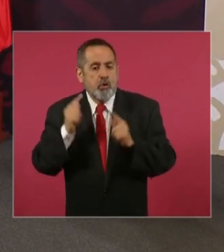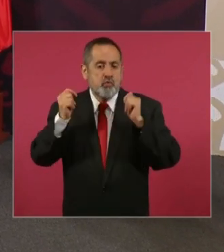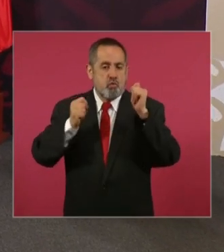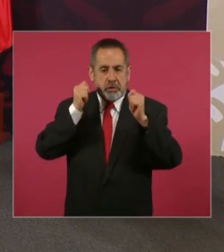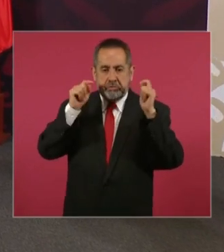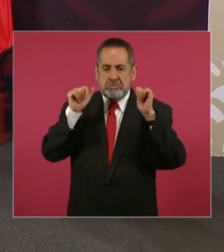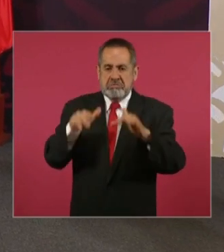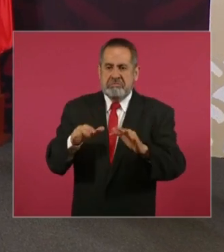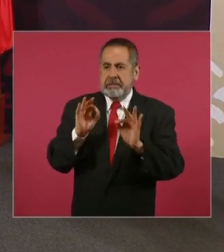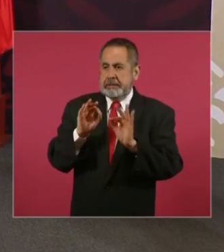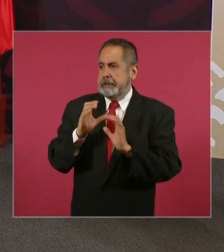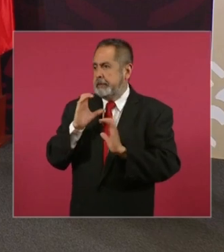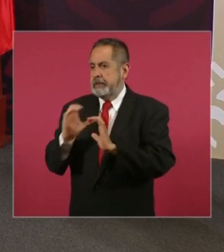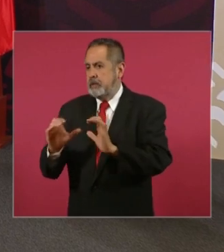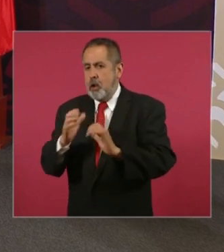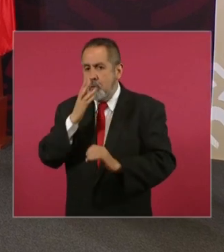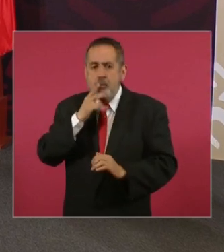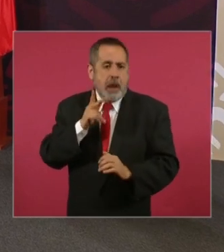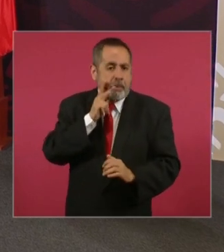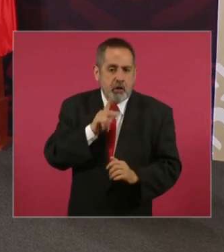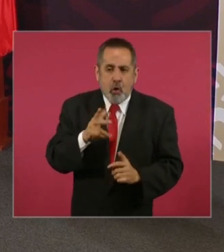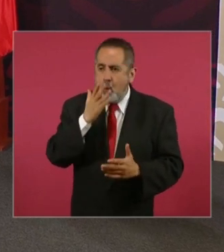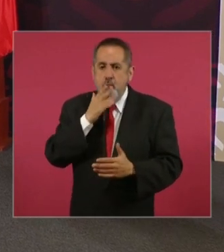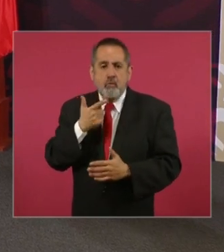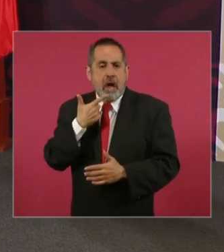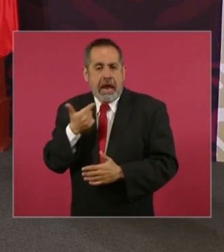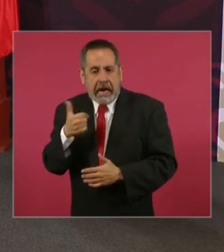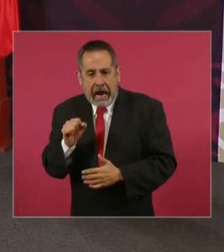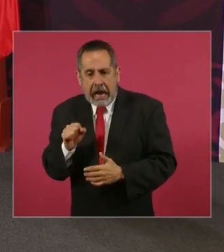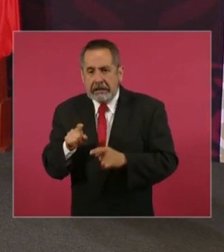que no tienen petróleo, que no tienen gas,